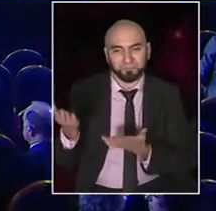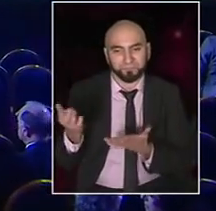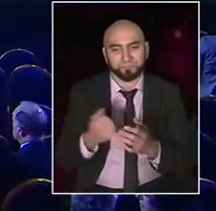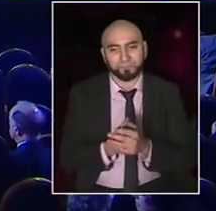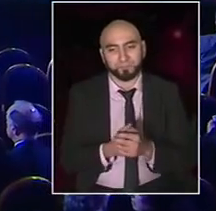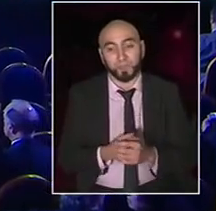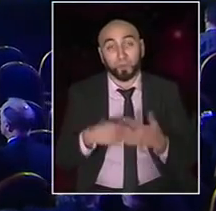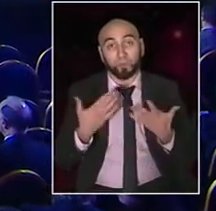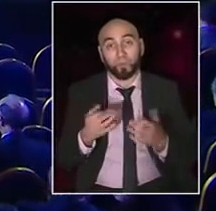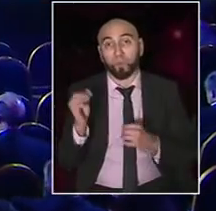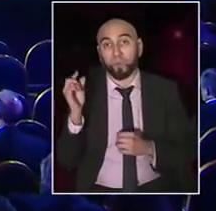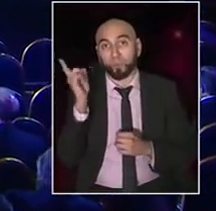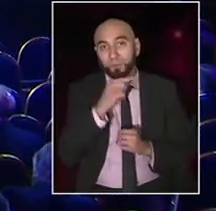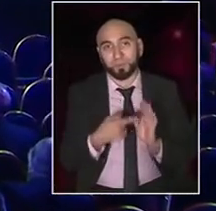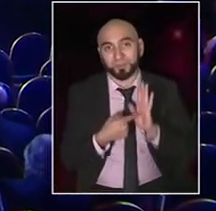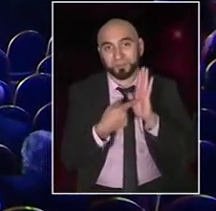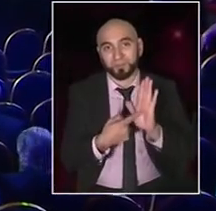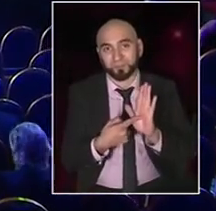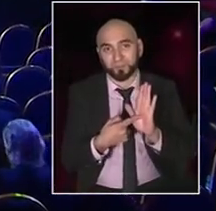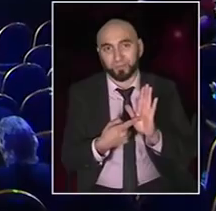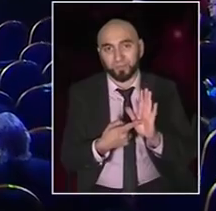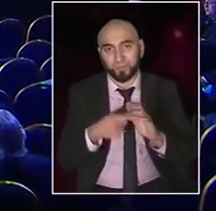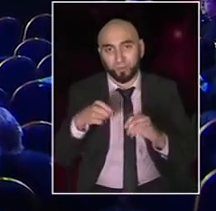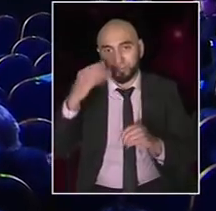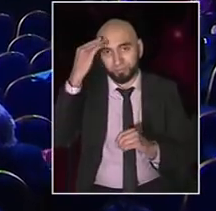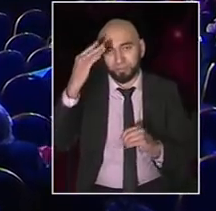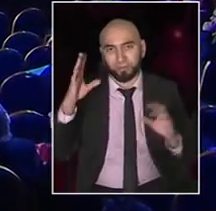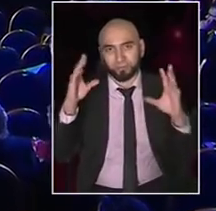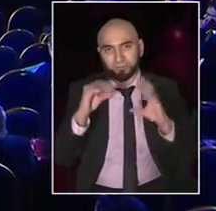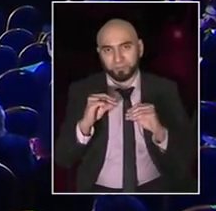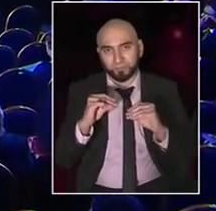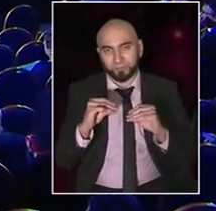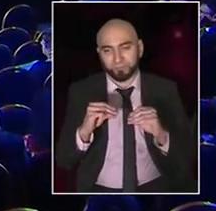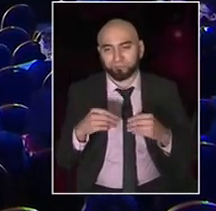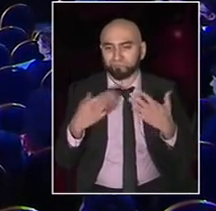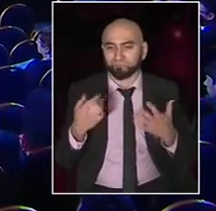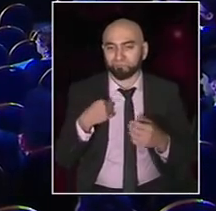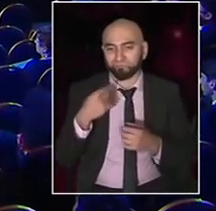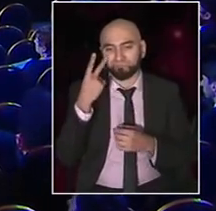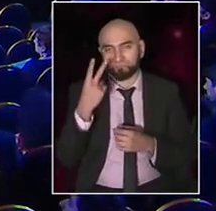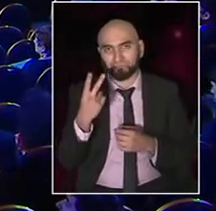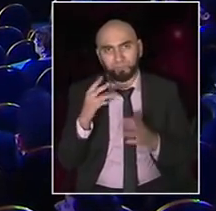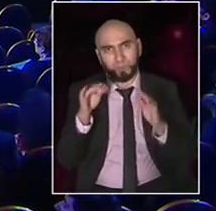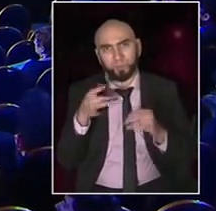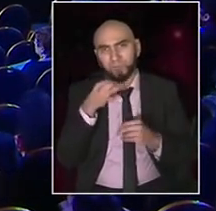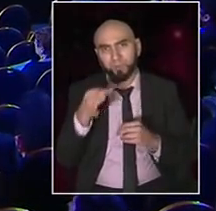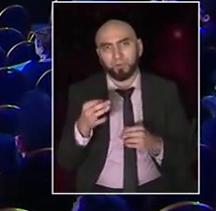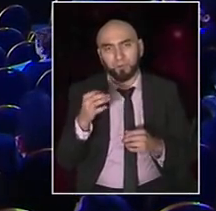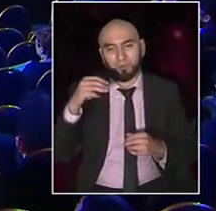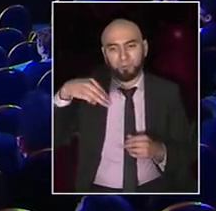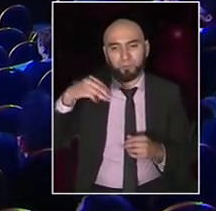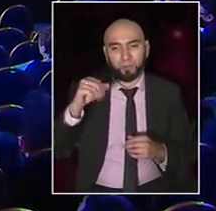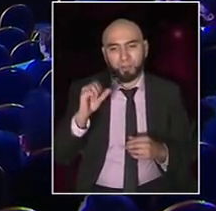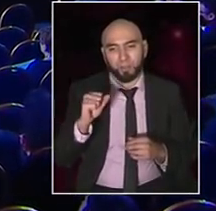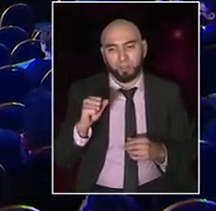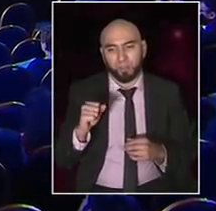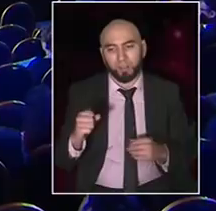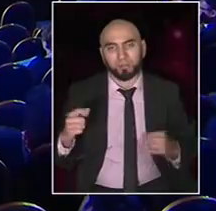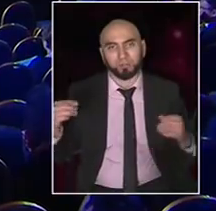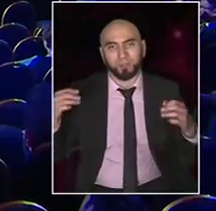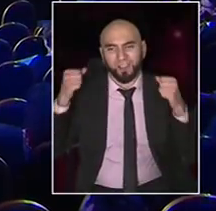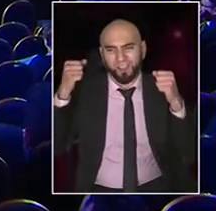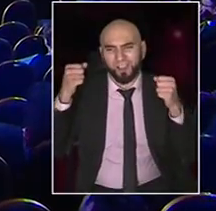Bueno, nos queda la última presentación de la noche. Y por lo mismo vi que, como dijo la Maca al principio, trajo barra incluso. Así